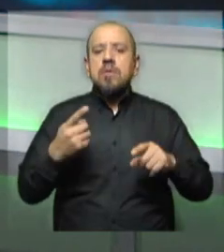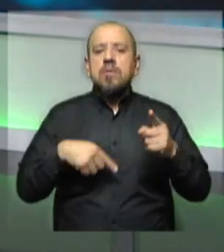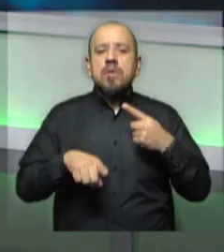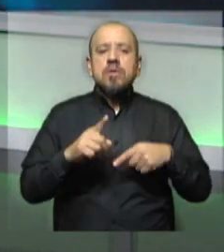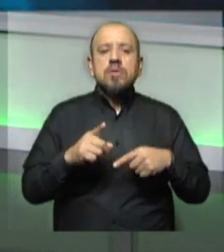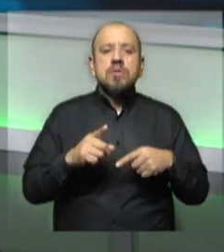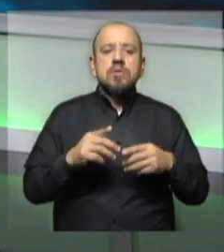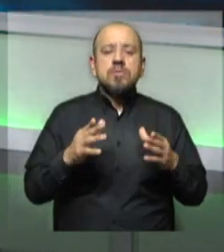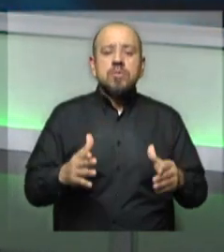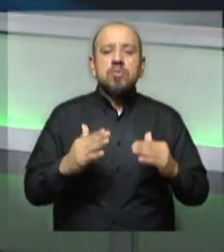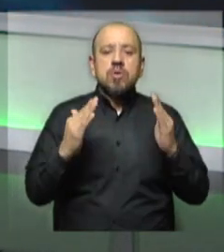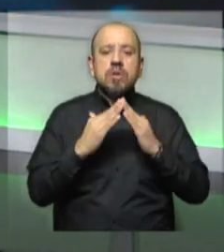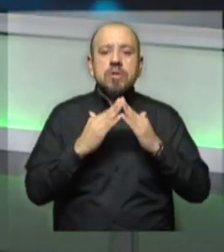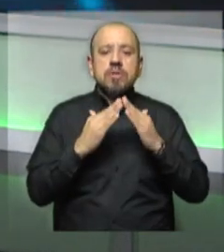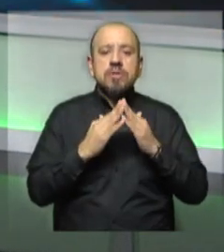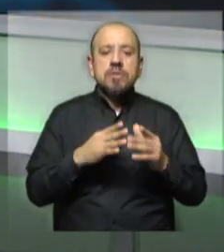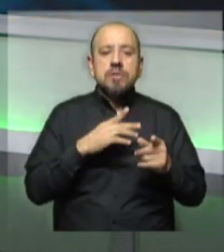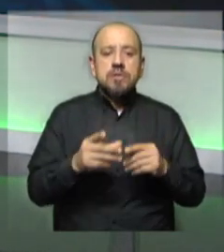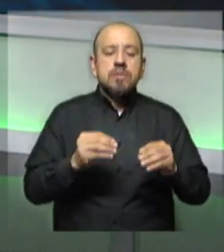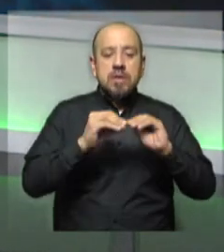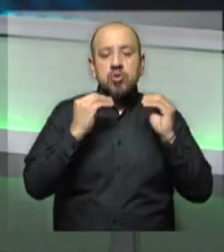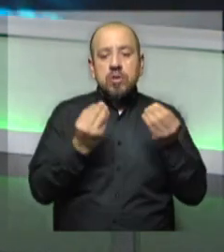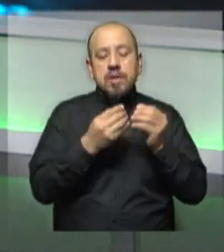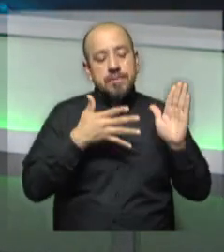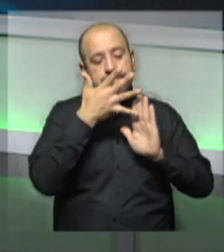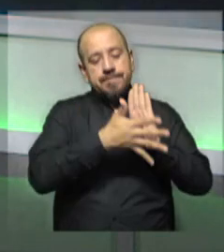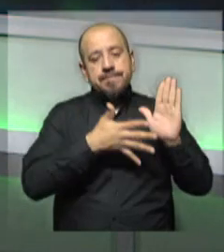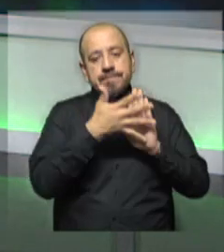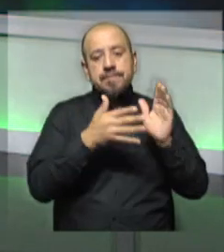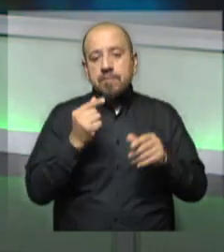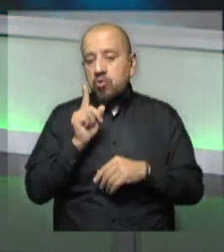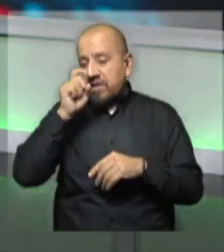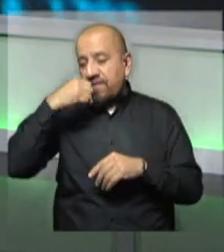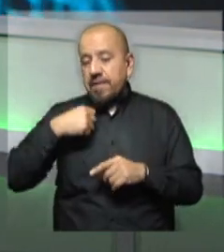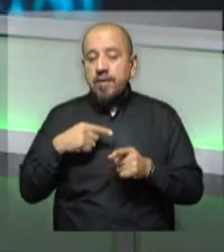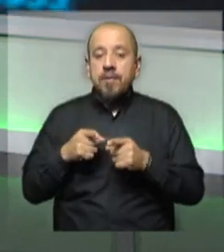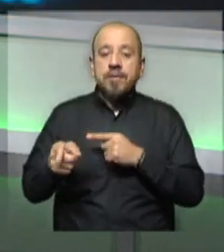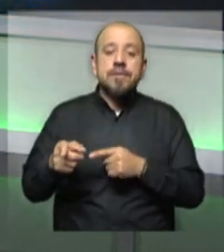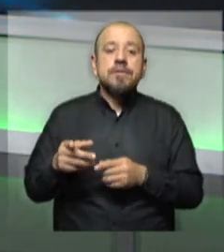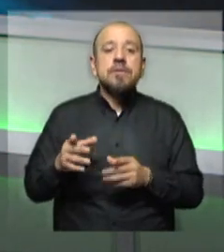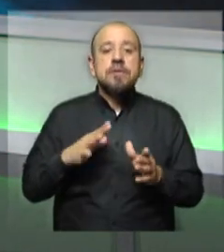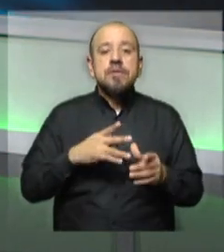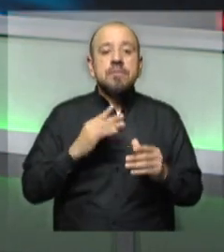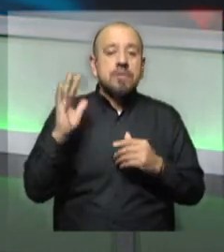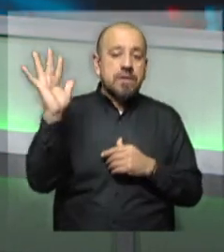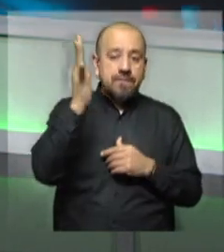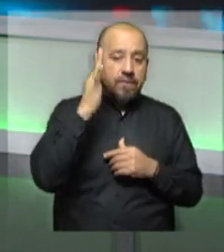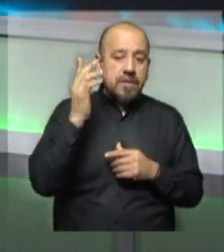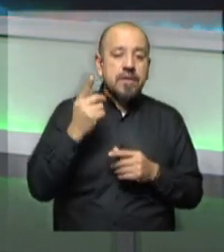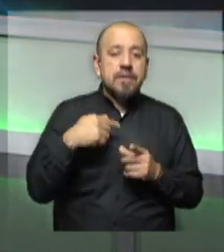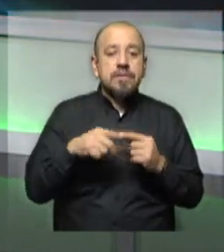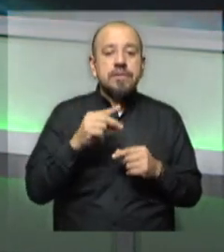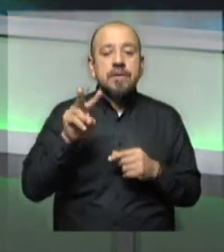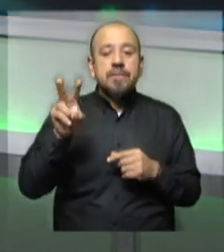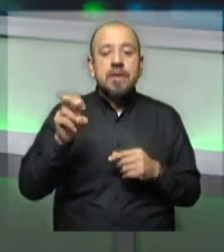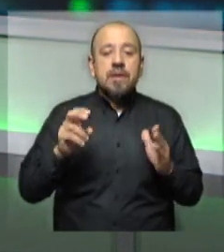la jefatura del hogar y acá tenemos datos para el total nacional tenemos datos para Montevideo Y tenemos datos también para el interior del país en